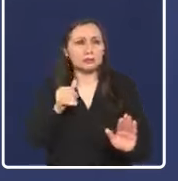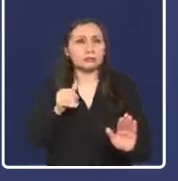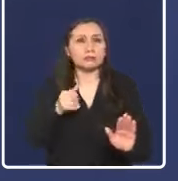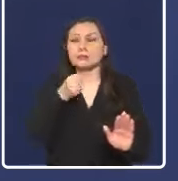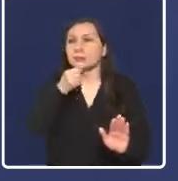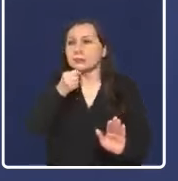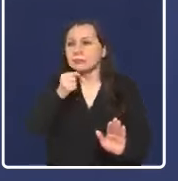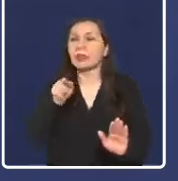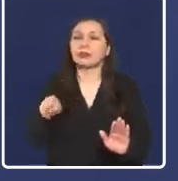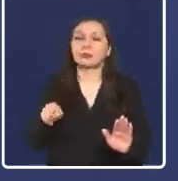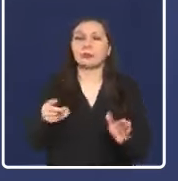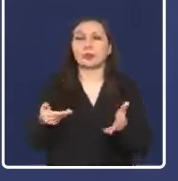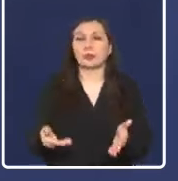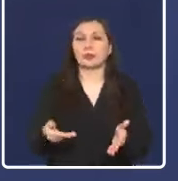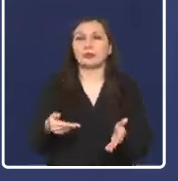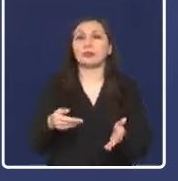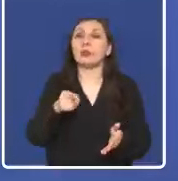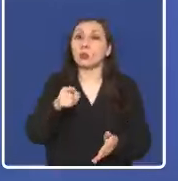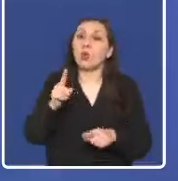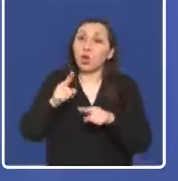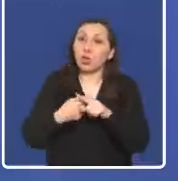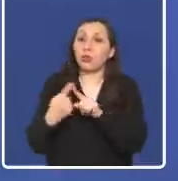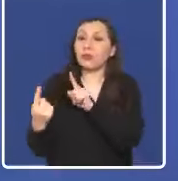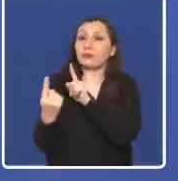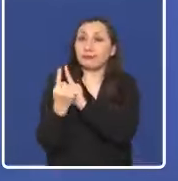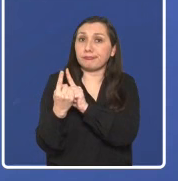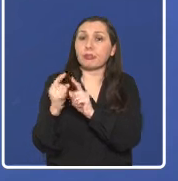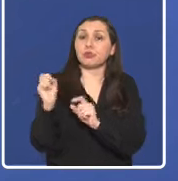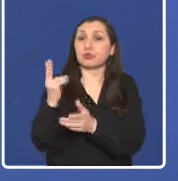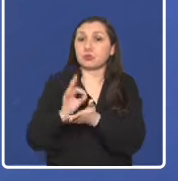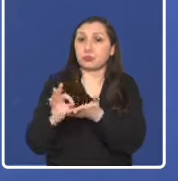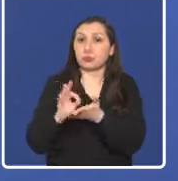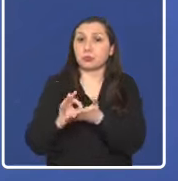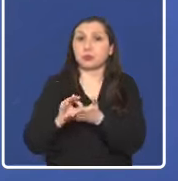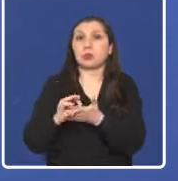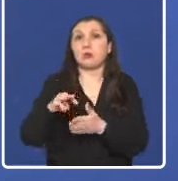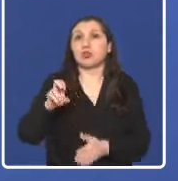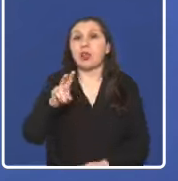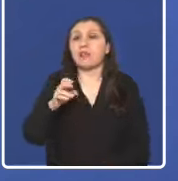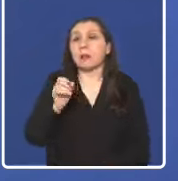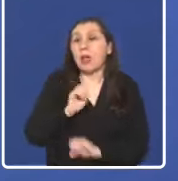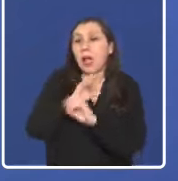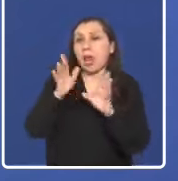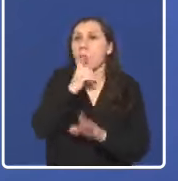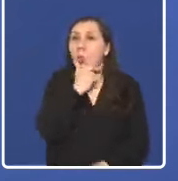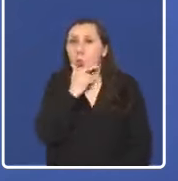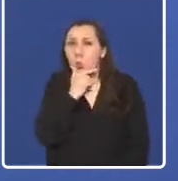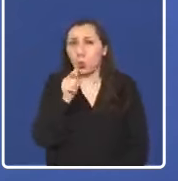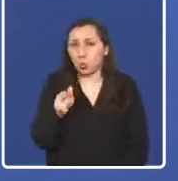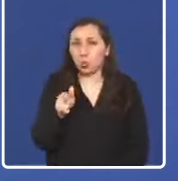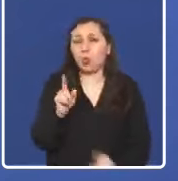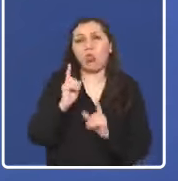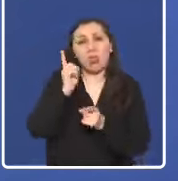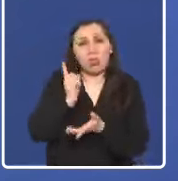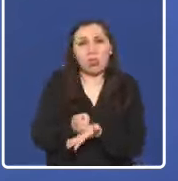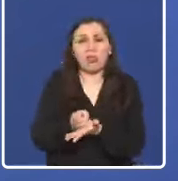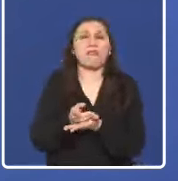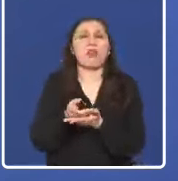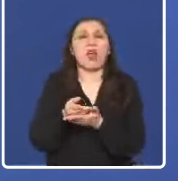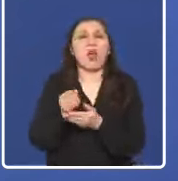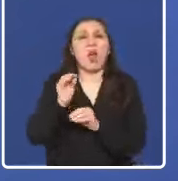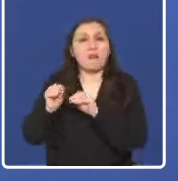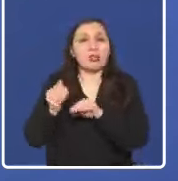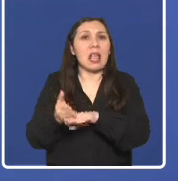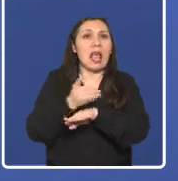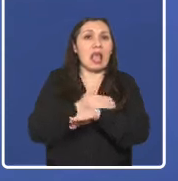conocido... Presidente, acá. ¿Va a hablar nuevamente con el ex subsecretario Manuel Monsalve para aclarar quizás las dudas, si es que se debió haber avisado antes sobre